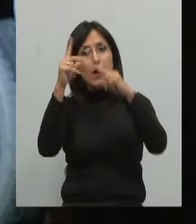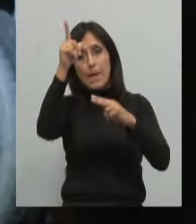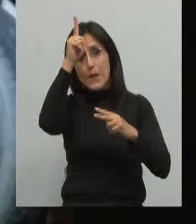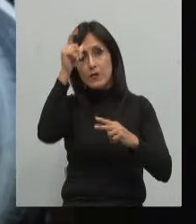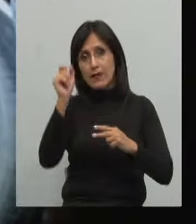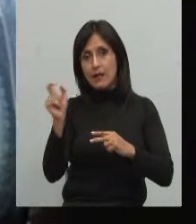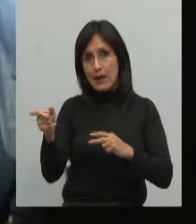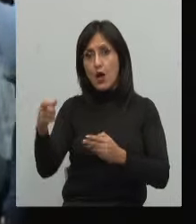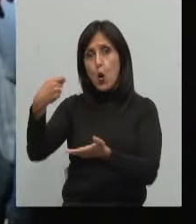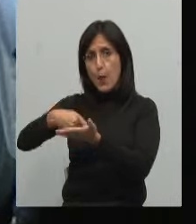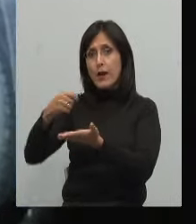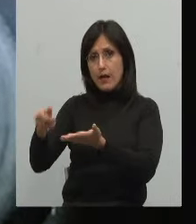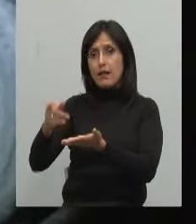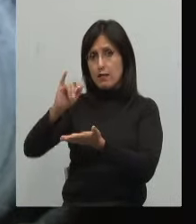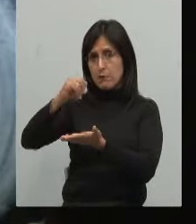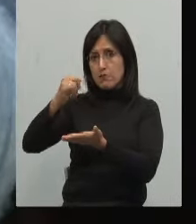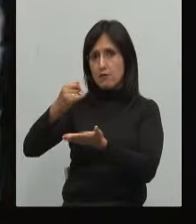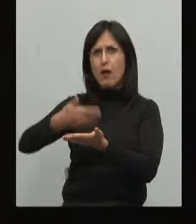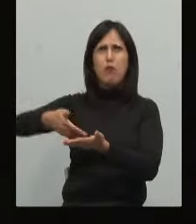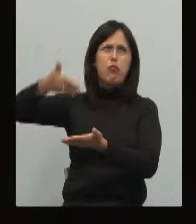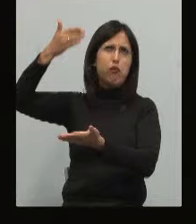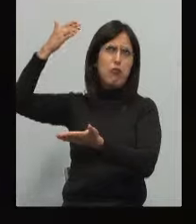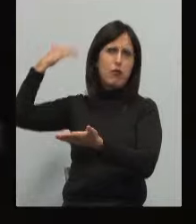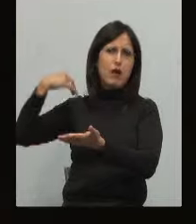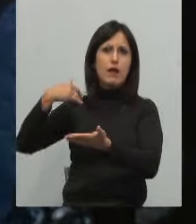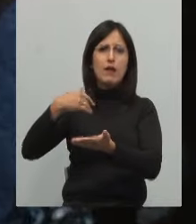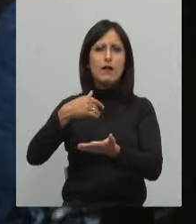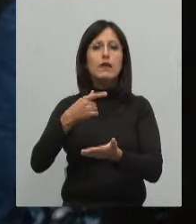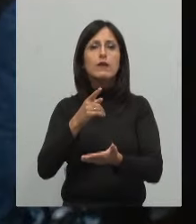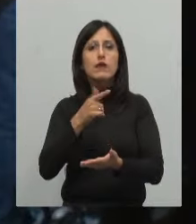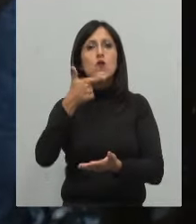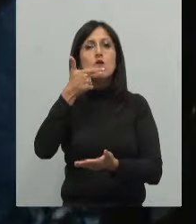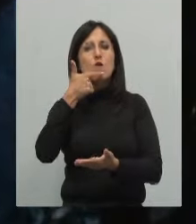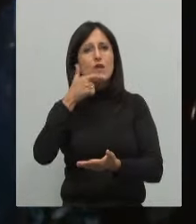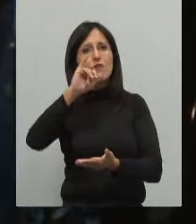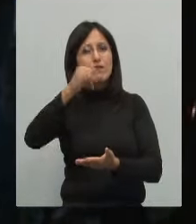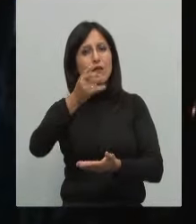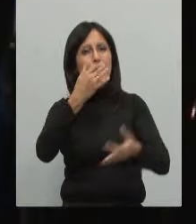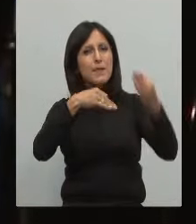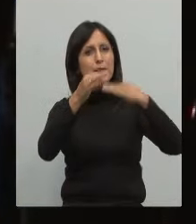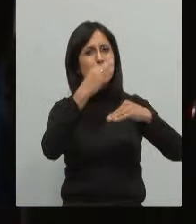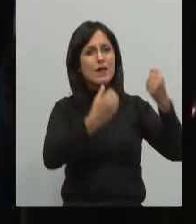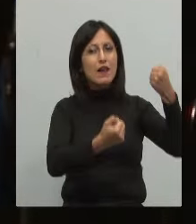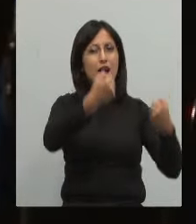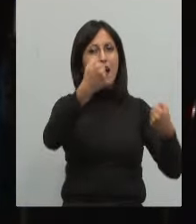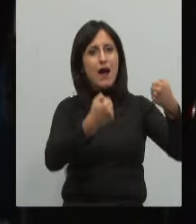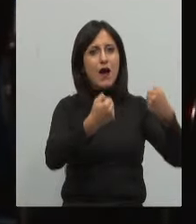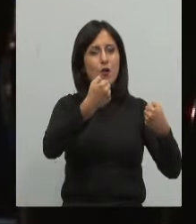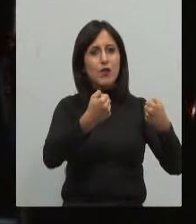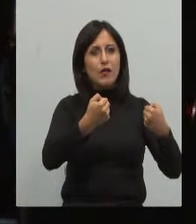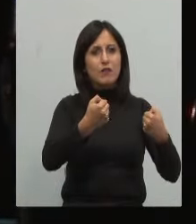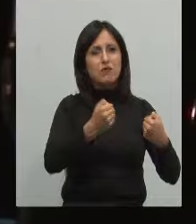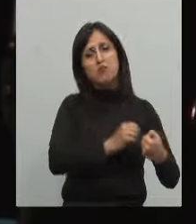hace mucho que lo quería vender, ya lo había puesto el cartel de venta hace mucho tiempo, y bueno,